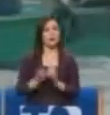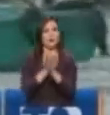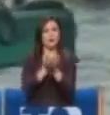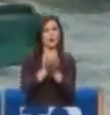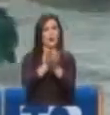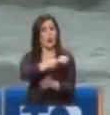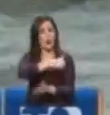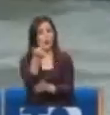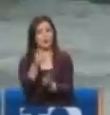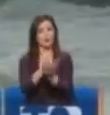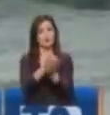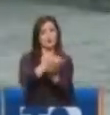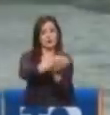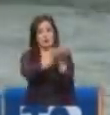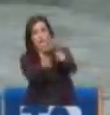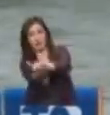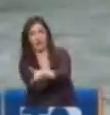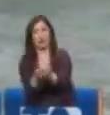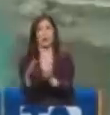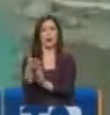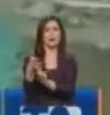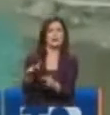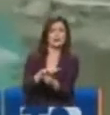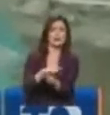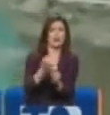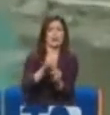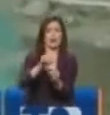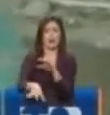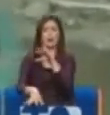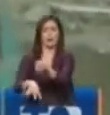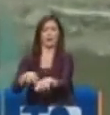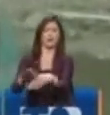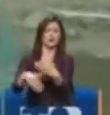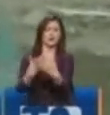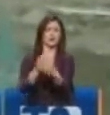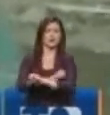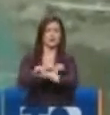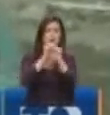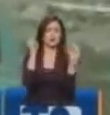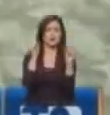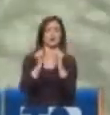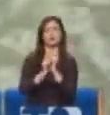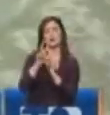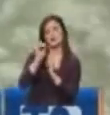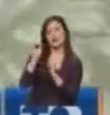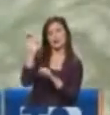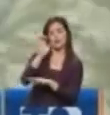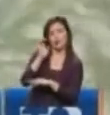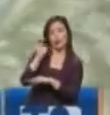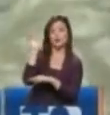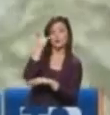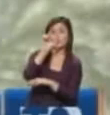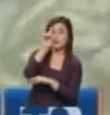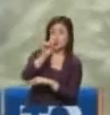lluvia se viró y perdió toda su pesca. Y es que desde la mañana del lunes 30 de enero hasta el martes 31 la lluvia no paró en Salinas y